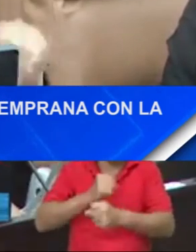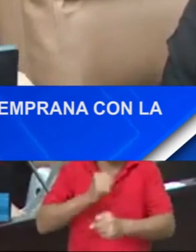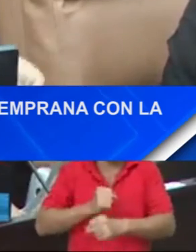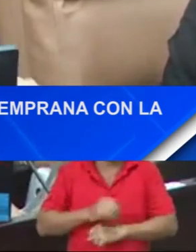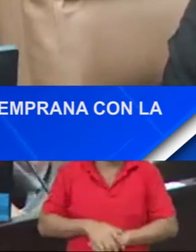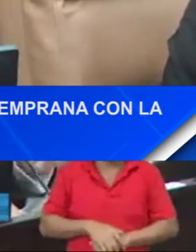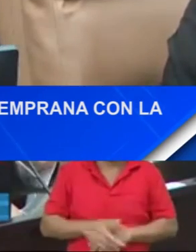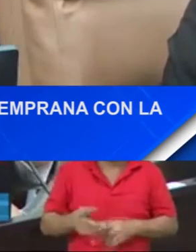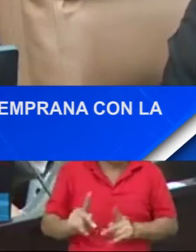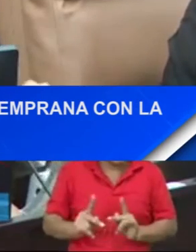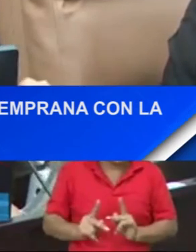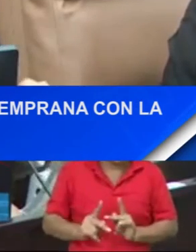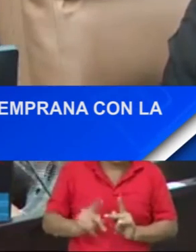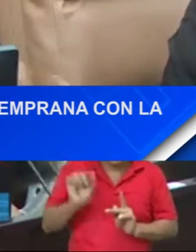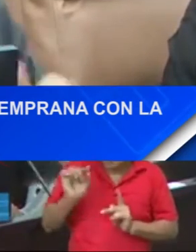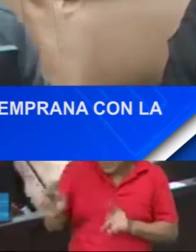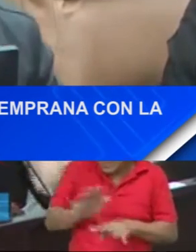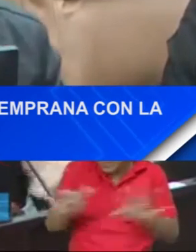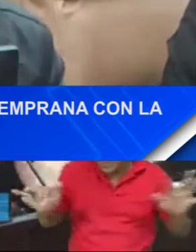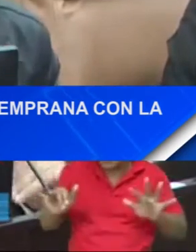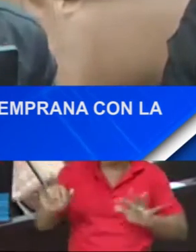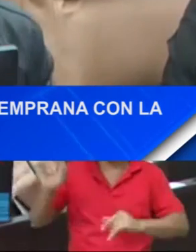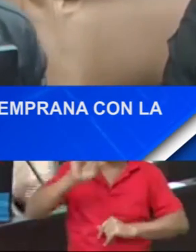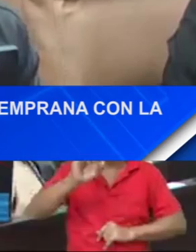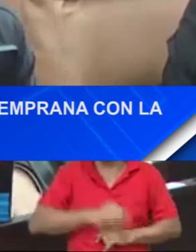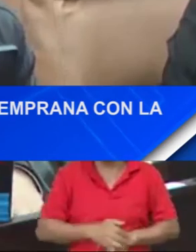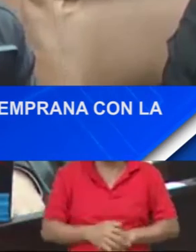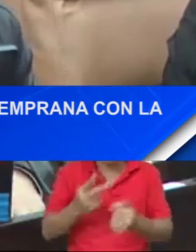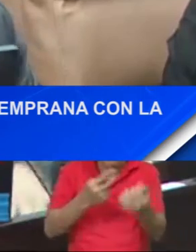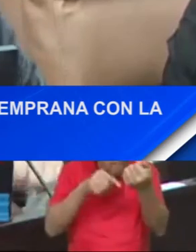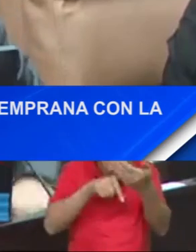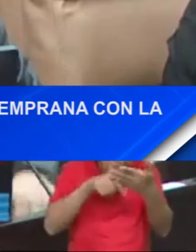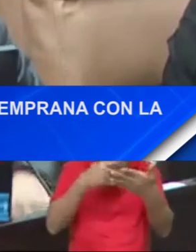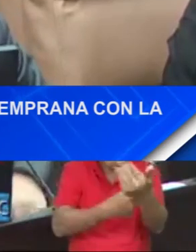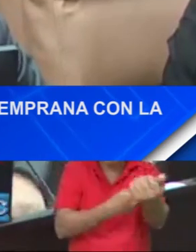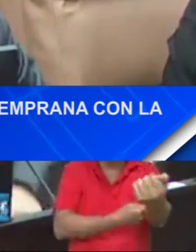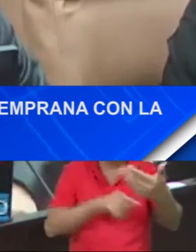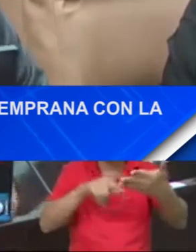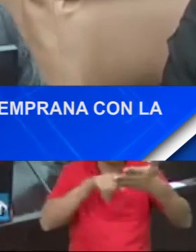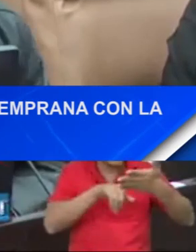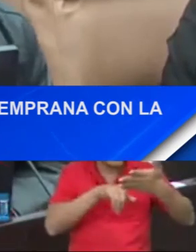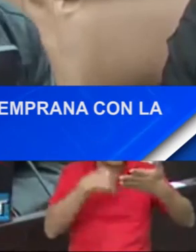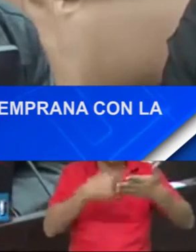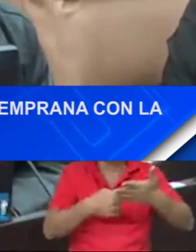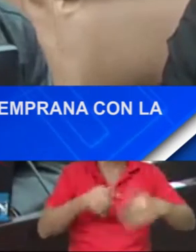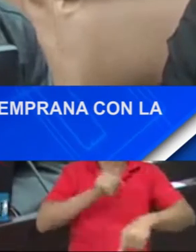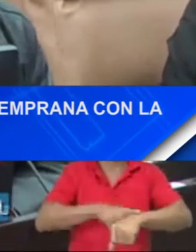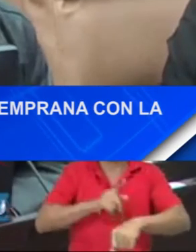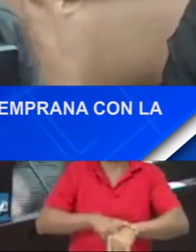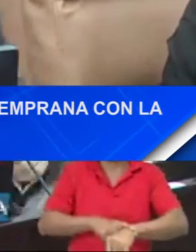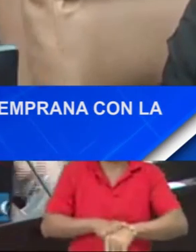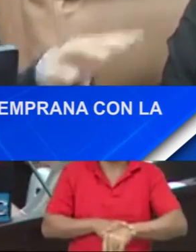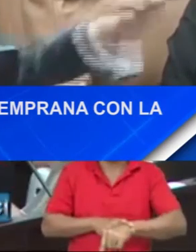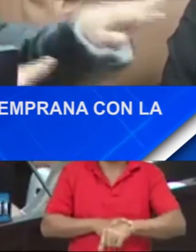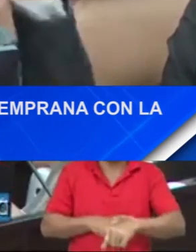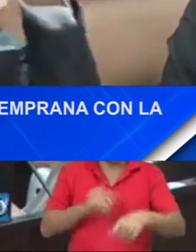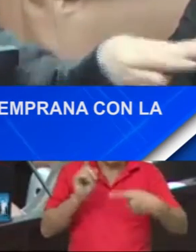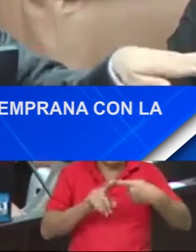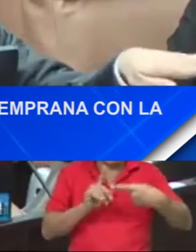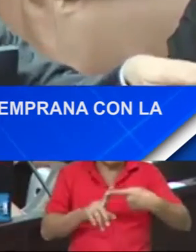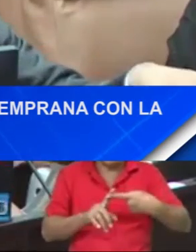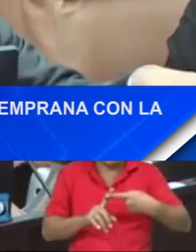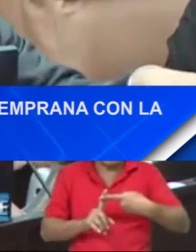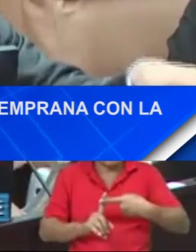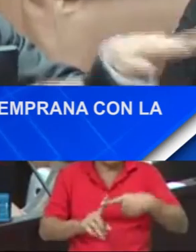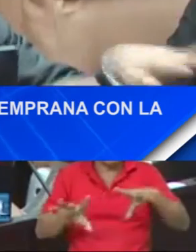Pero no contento con eso, el mismo proyecto te dice de que al corto plazo, primero, de